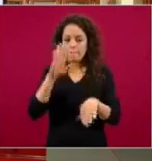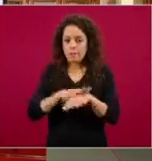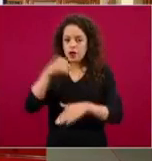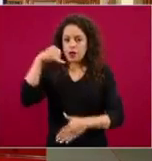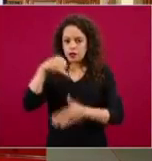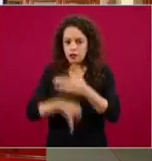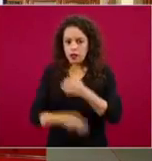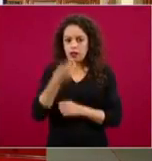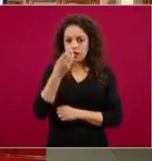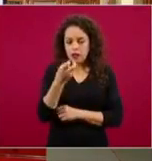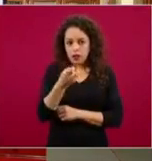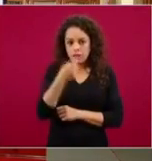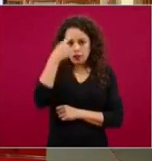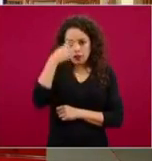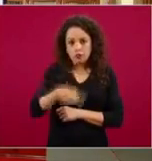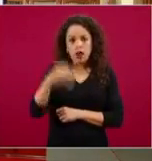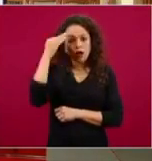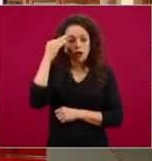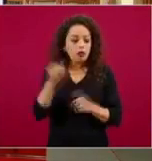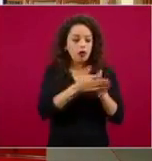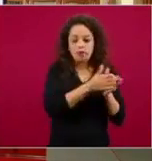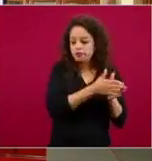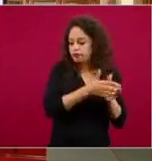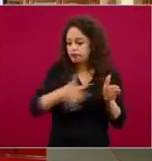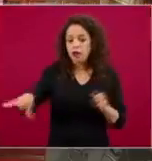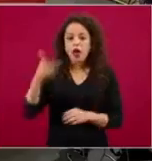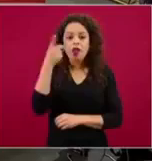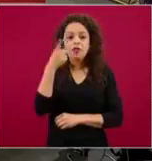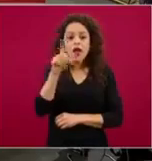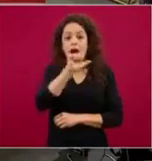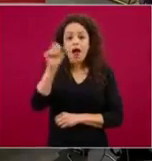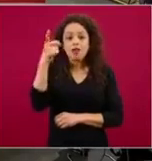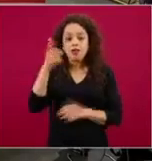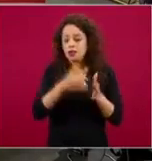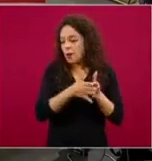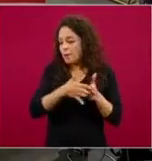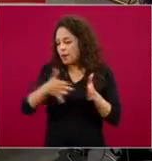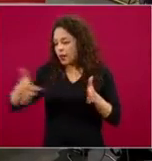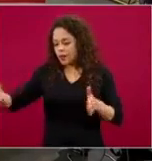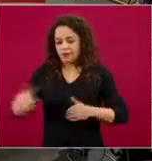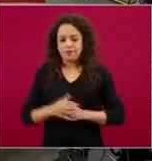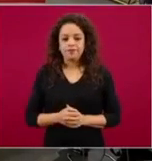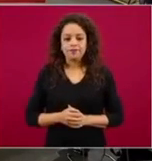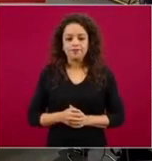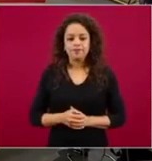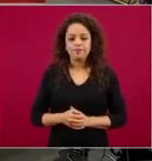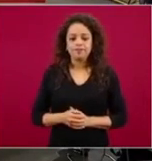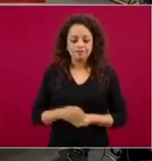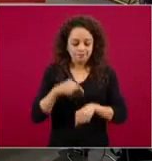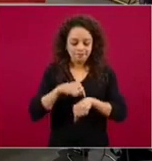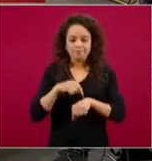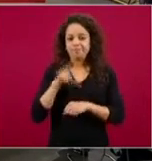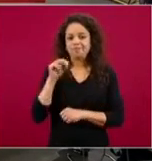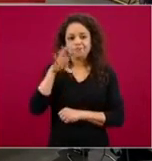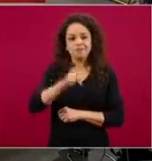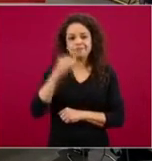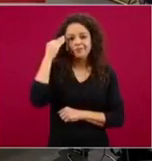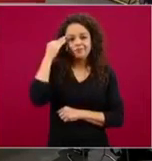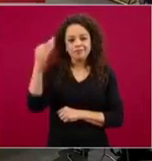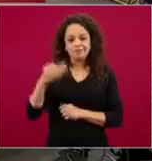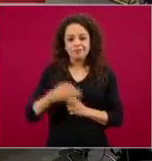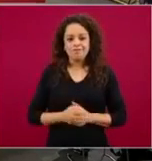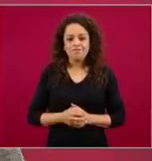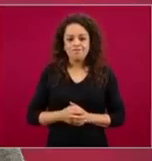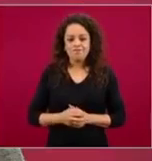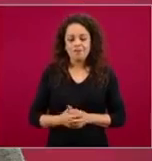etapa dicembrina. Ok. Muchas gracias. Gracias. A ver si da tiempo. Ya no. Son 19:59. Sigue Arturo.